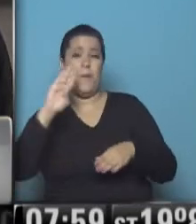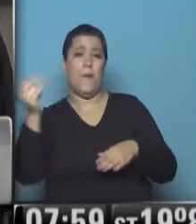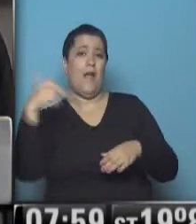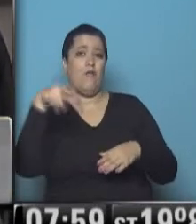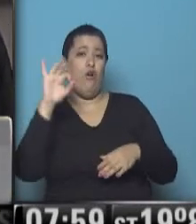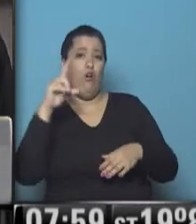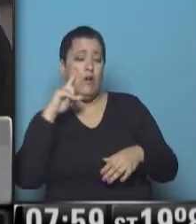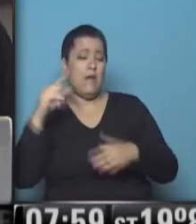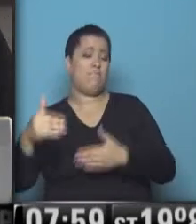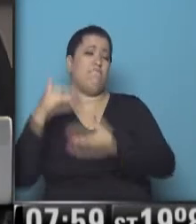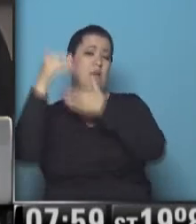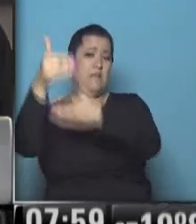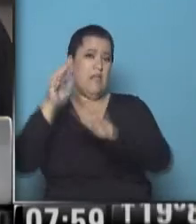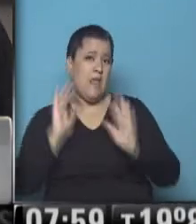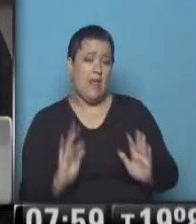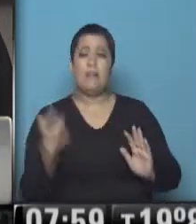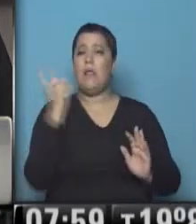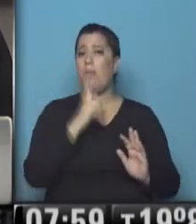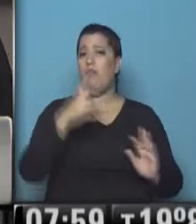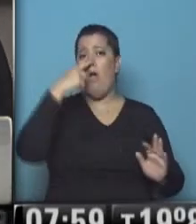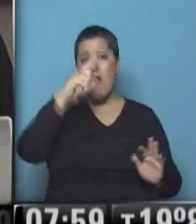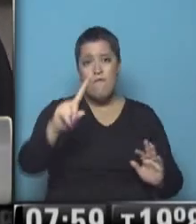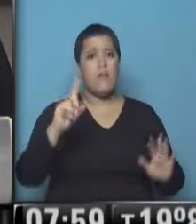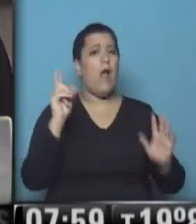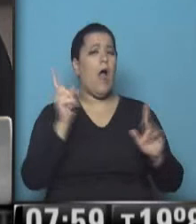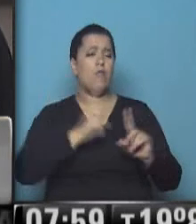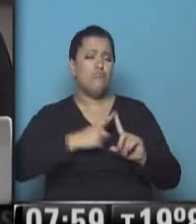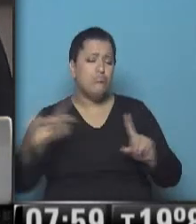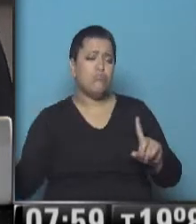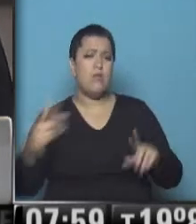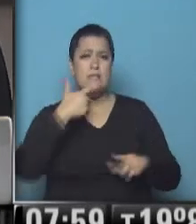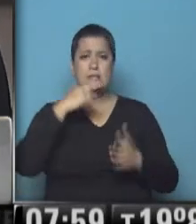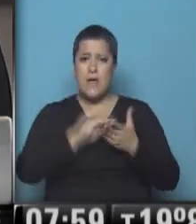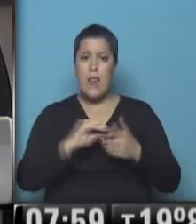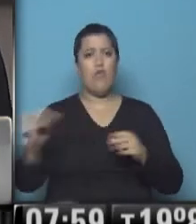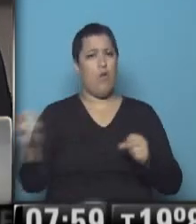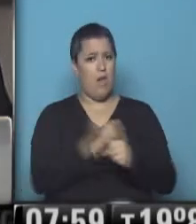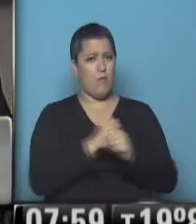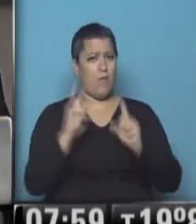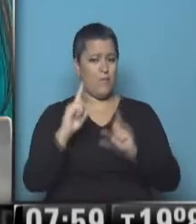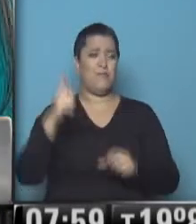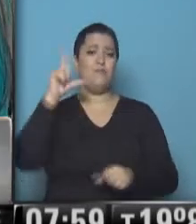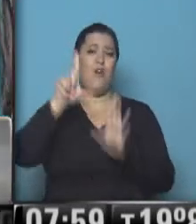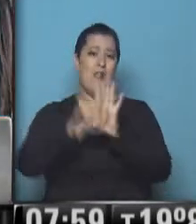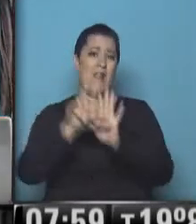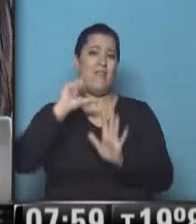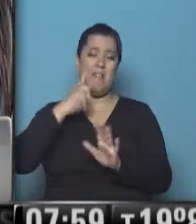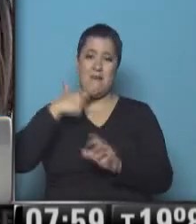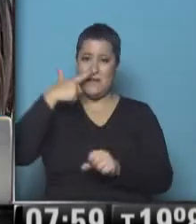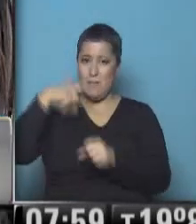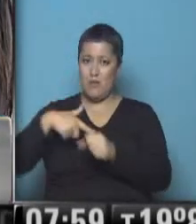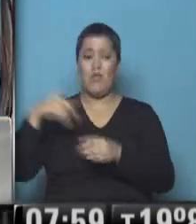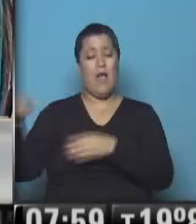más adelante pero bueno lo cierto es que finalmente se dio una larga sesión en el senado y se aprobó como decíamos la ley del carbón ahora pasa entonces a